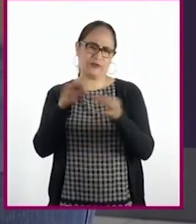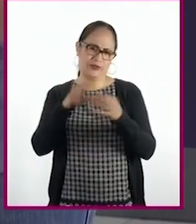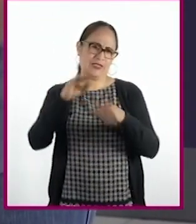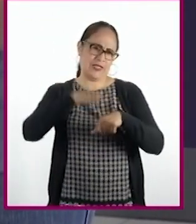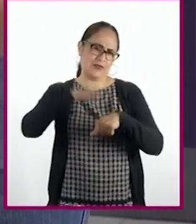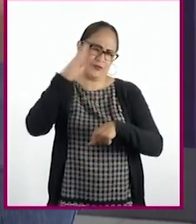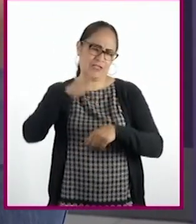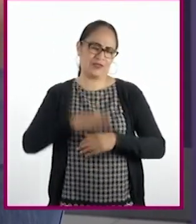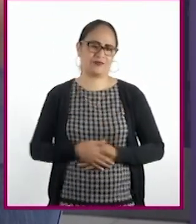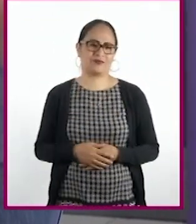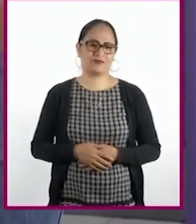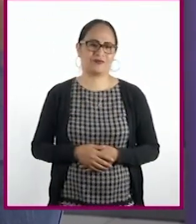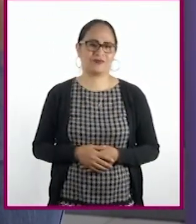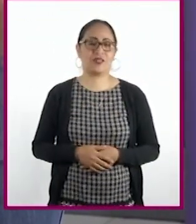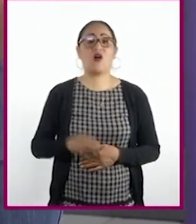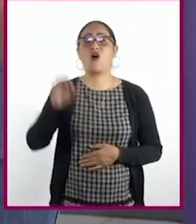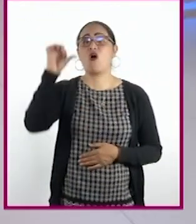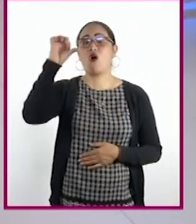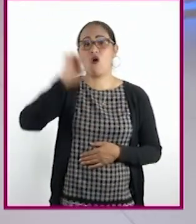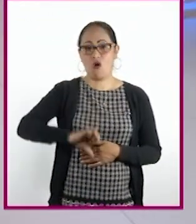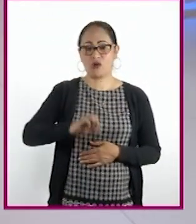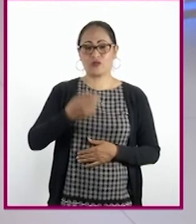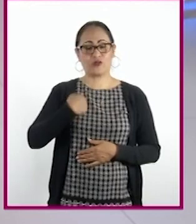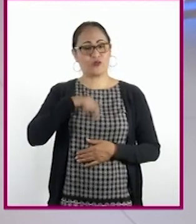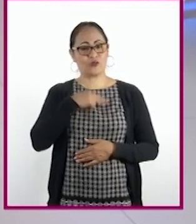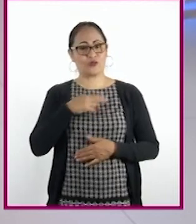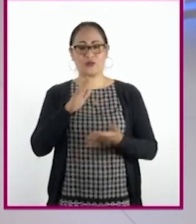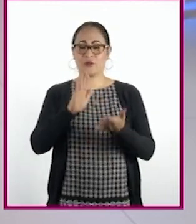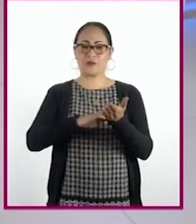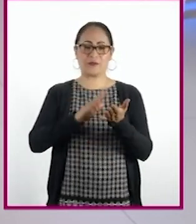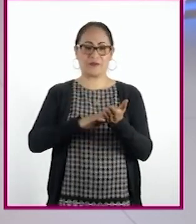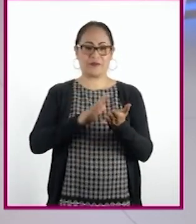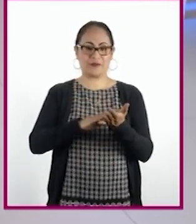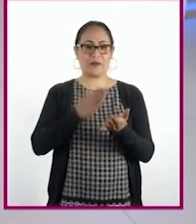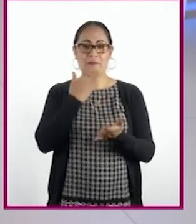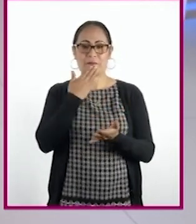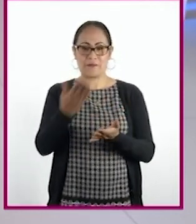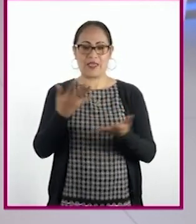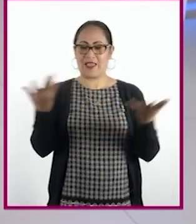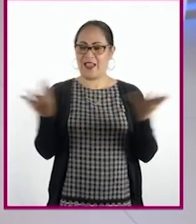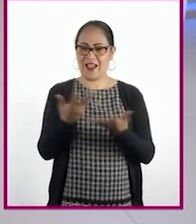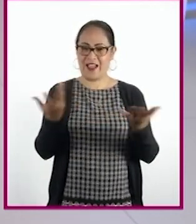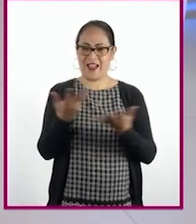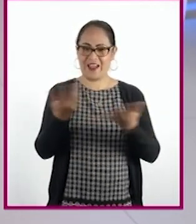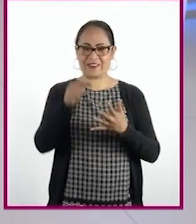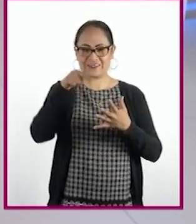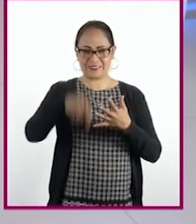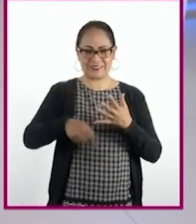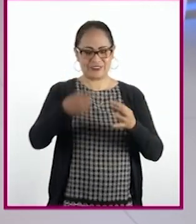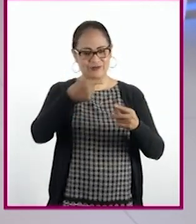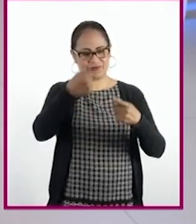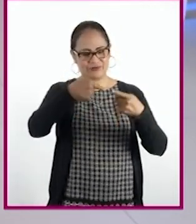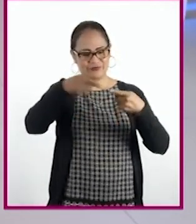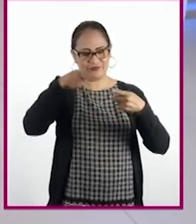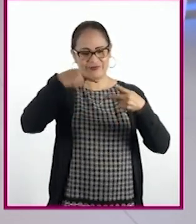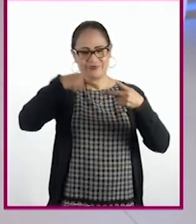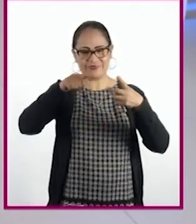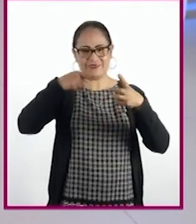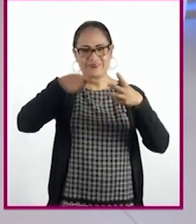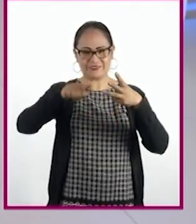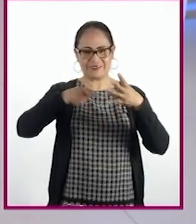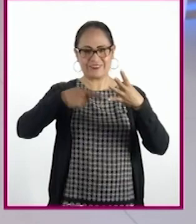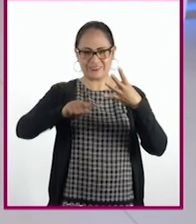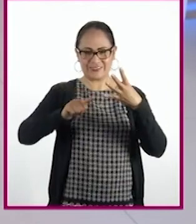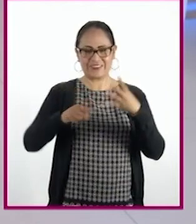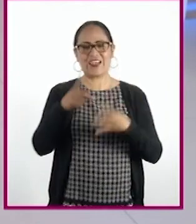Pues fíjate, Jorge, que hoy merecemos una felicitación porque terminamos de realizar nuestras primeras acciones para construir